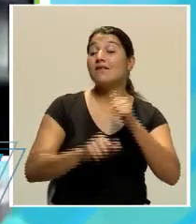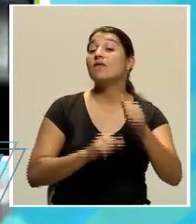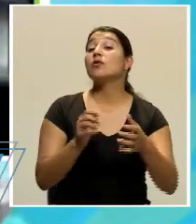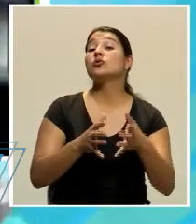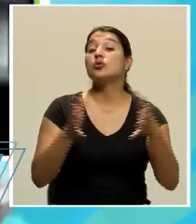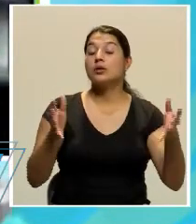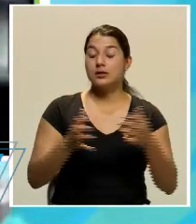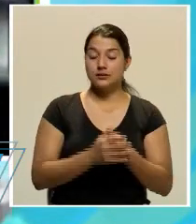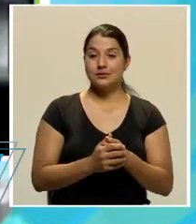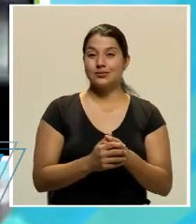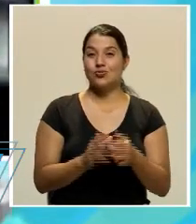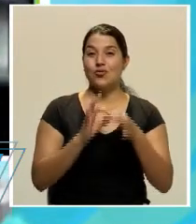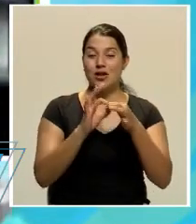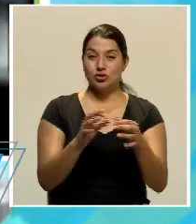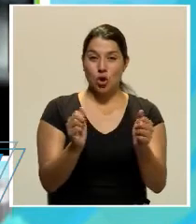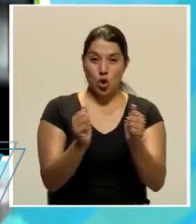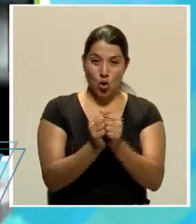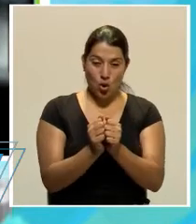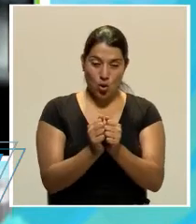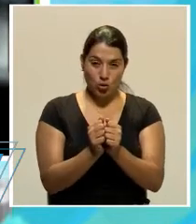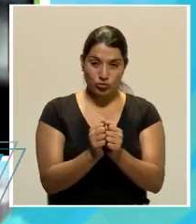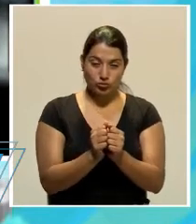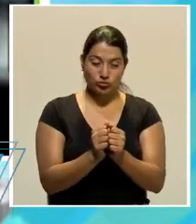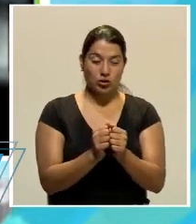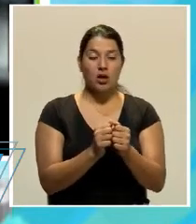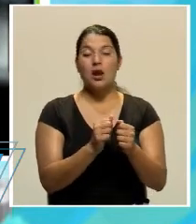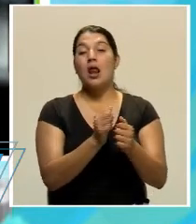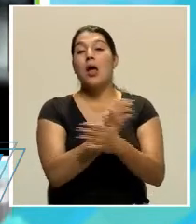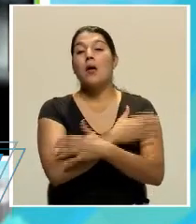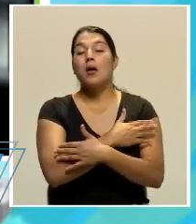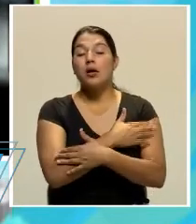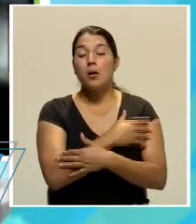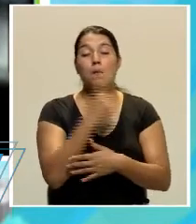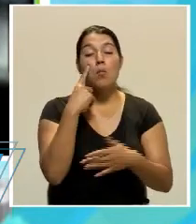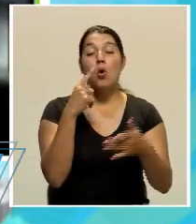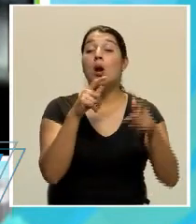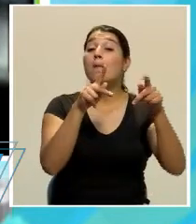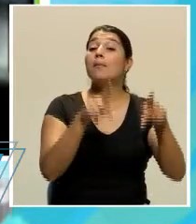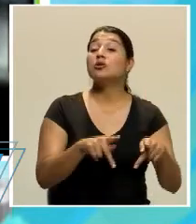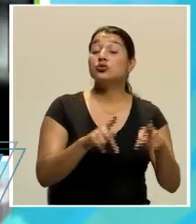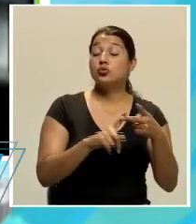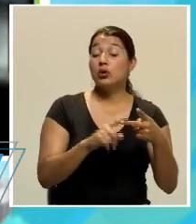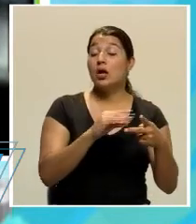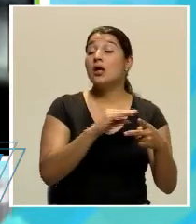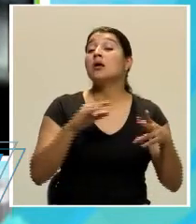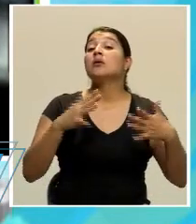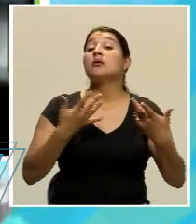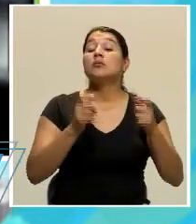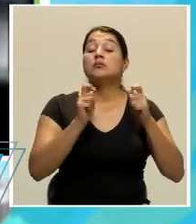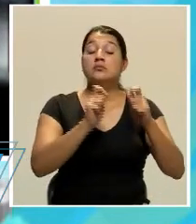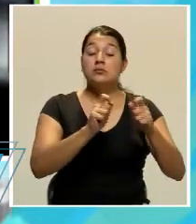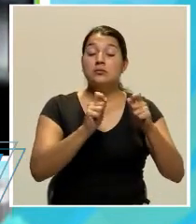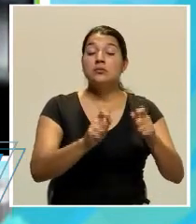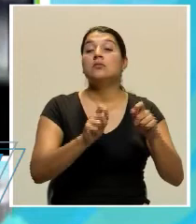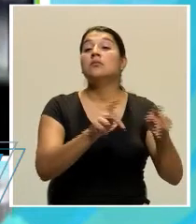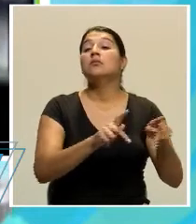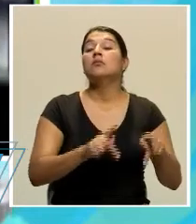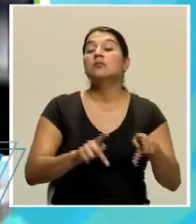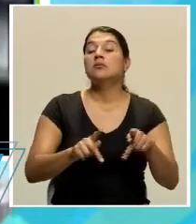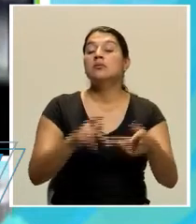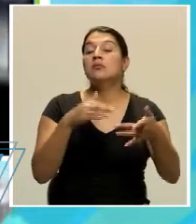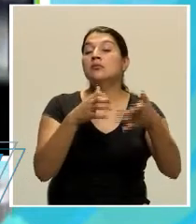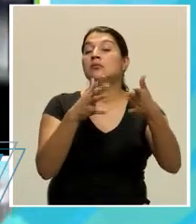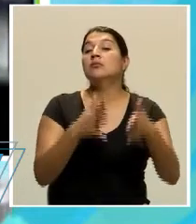que ver con la misma formación del público, con la inversión que hacemos como Estado en esa formación de públicos, con